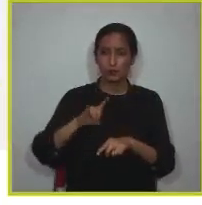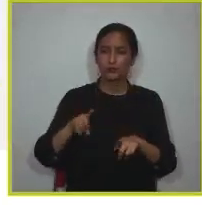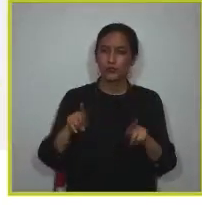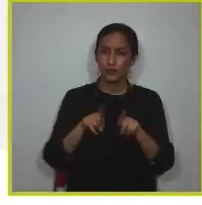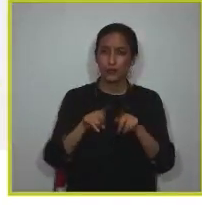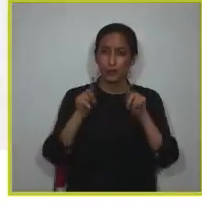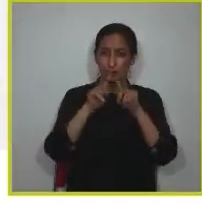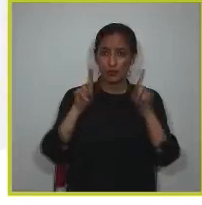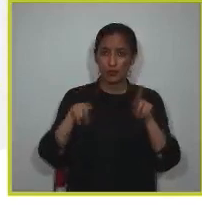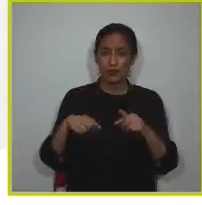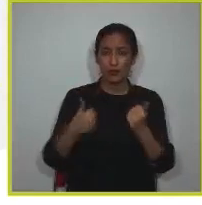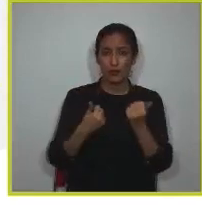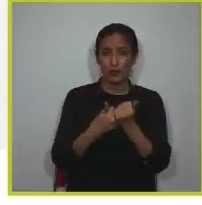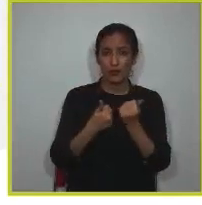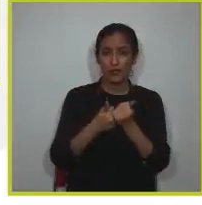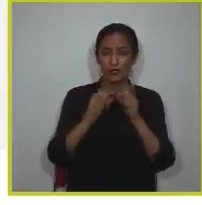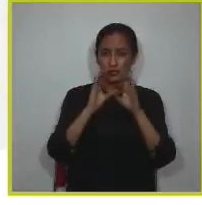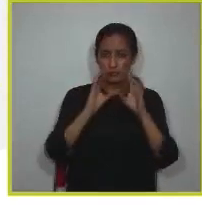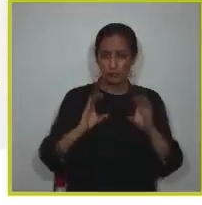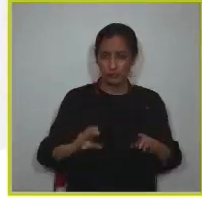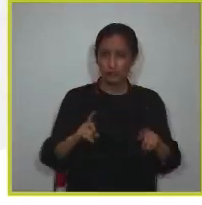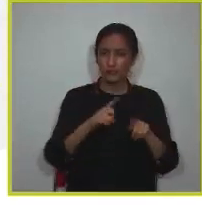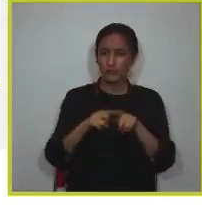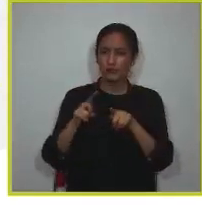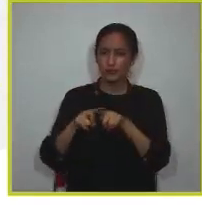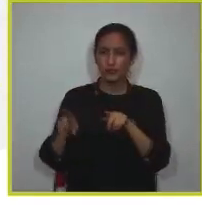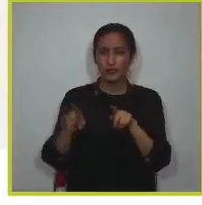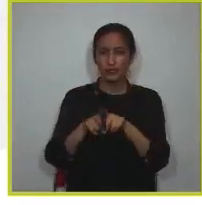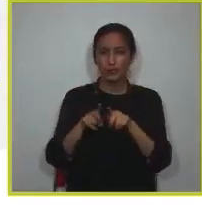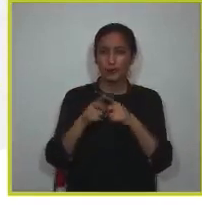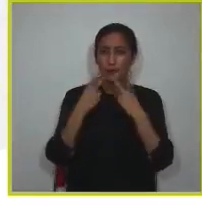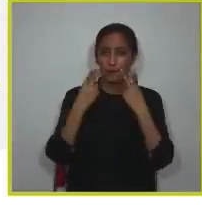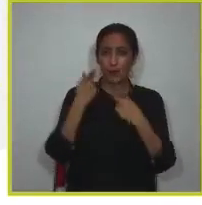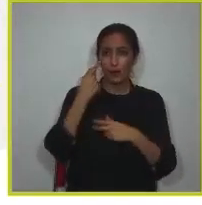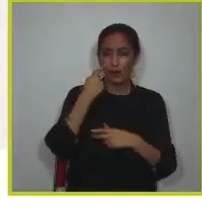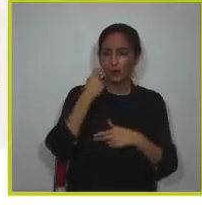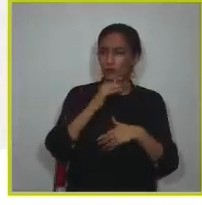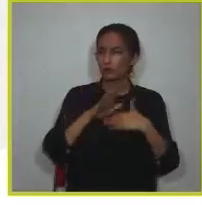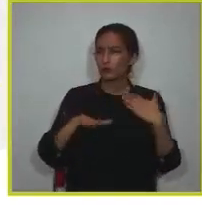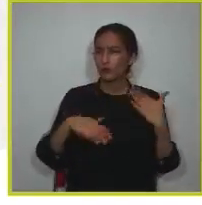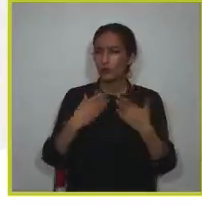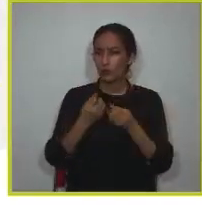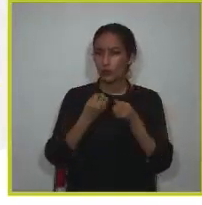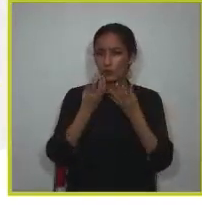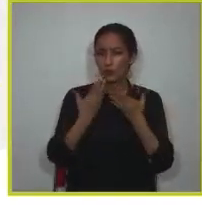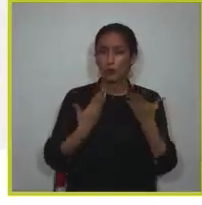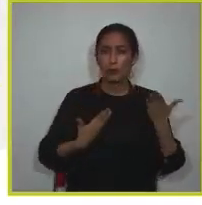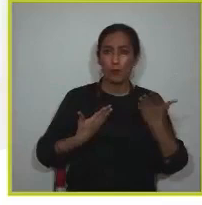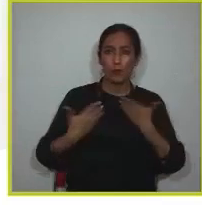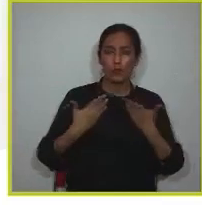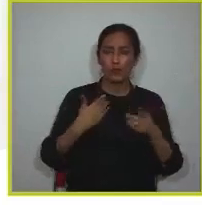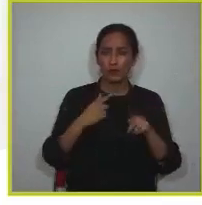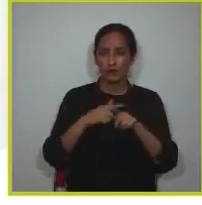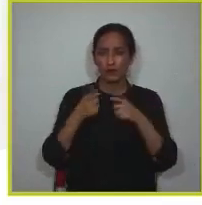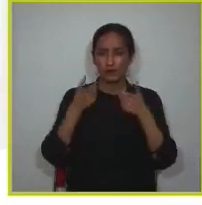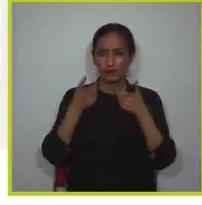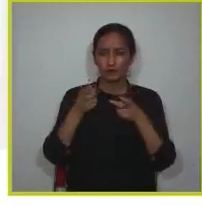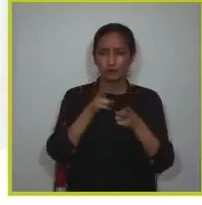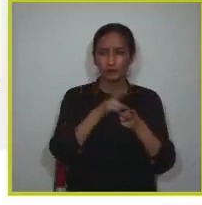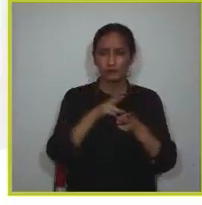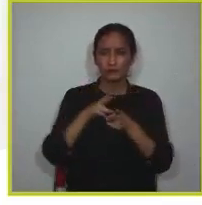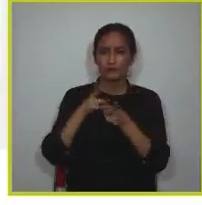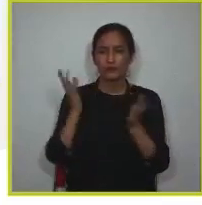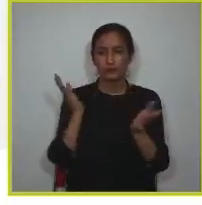este marco de participación ciudadana pública en donde se dio a conocer todo el contenido del modelo de reglamento de supervisión fiscalización